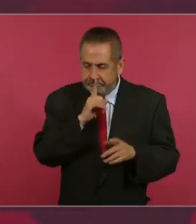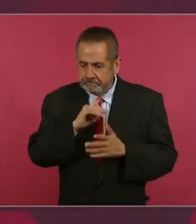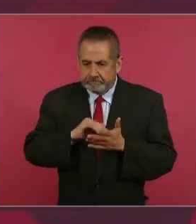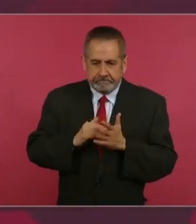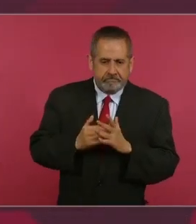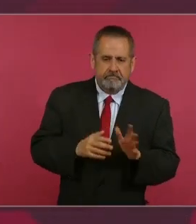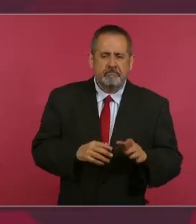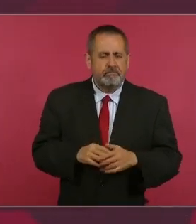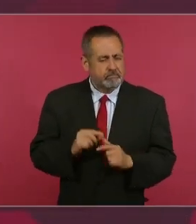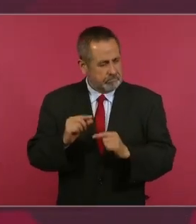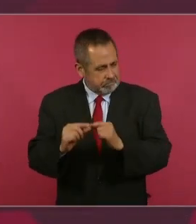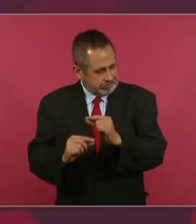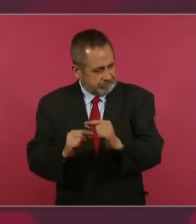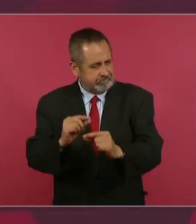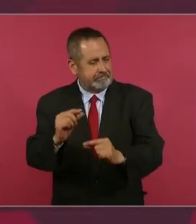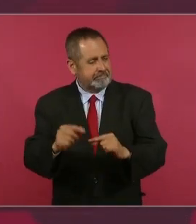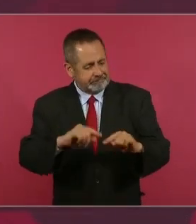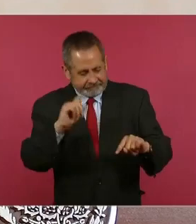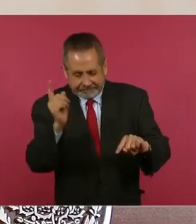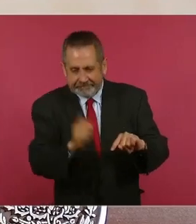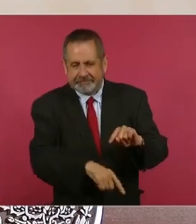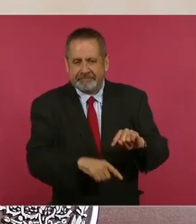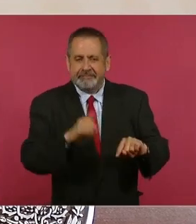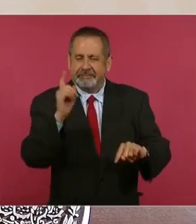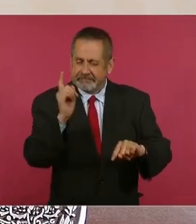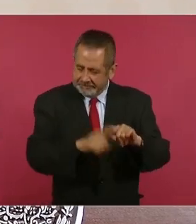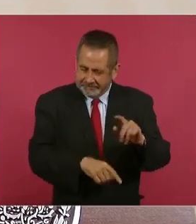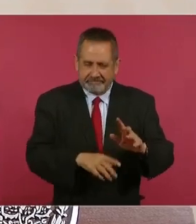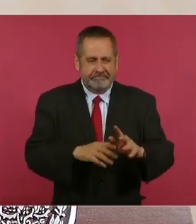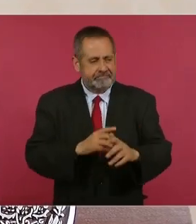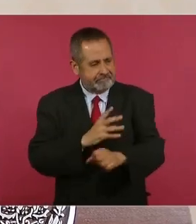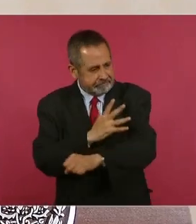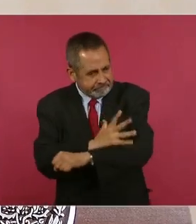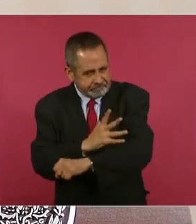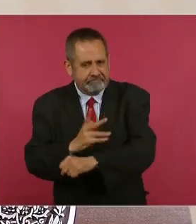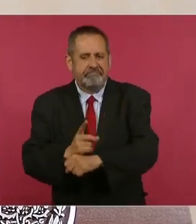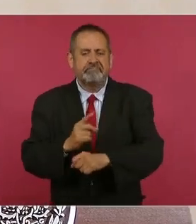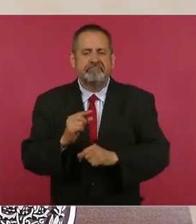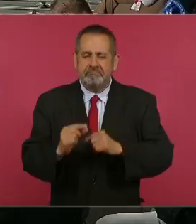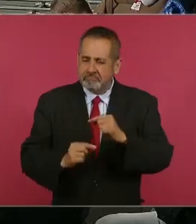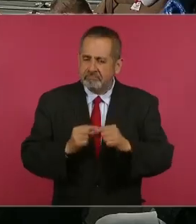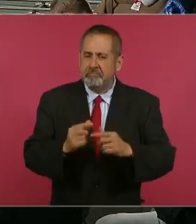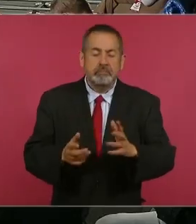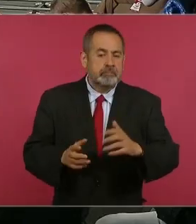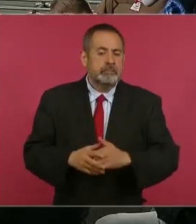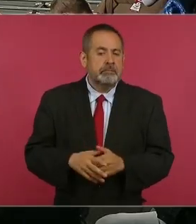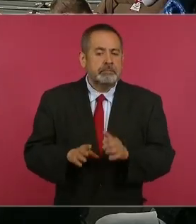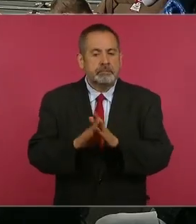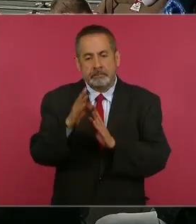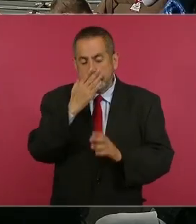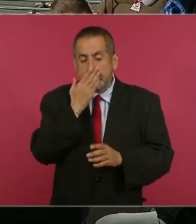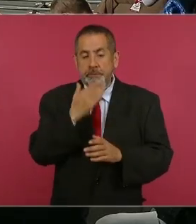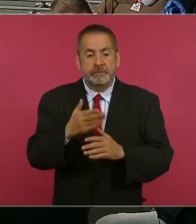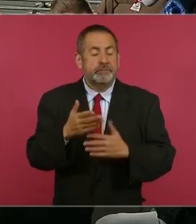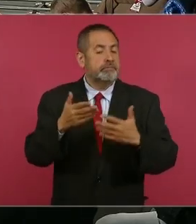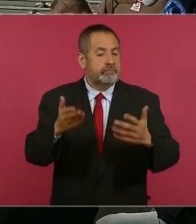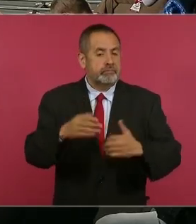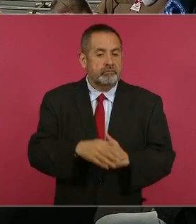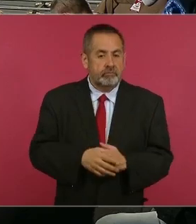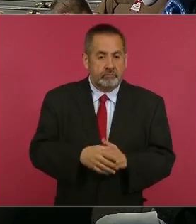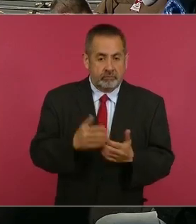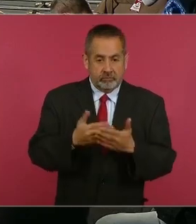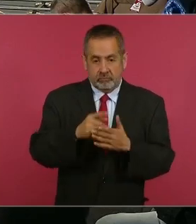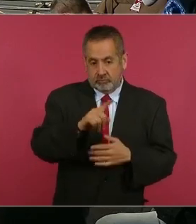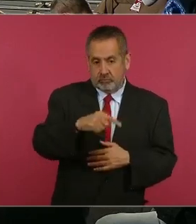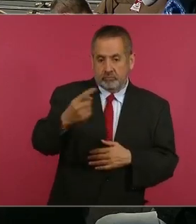Ya vamos avanzando. Vamos avanzando en ese sentido y va a continuar. Ahora sí, vamos.